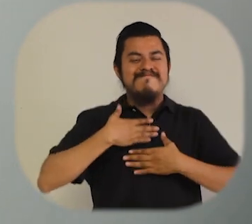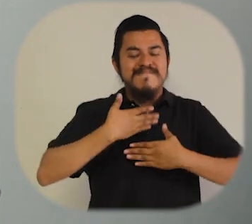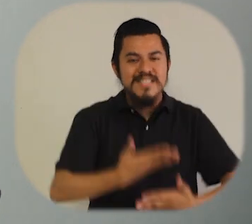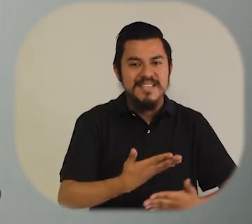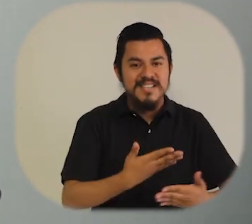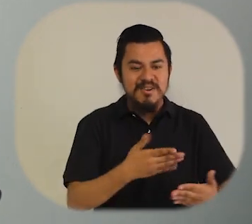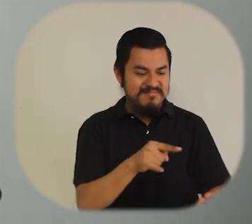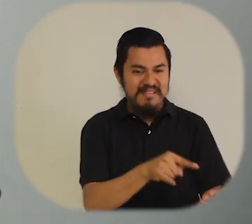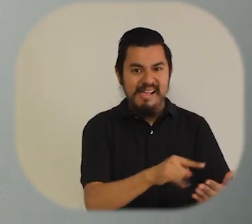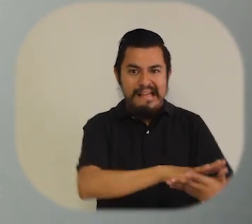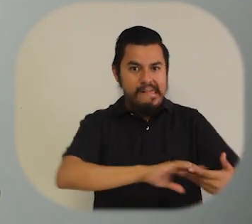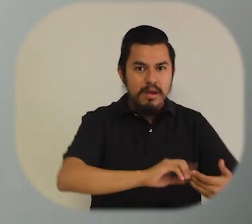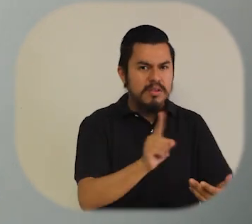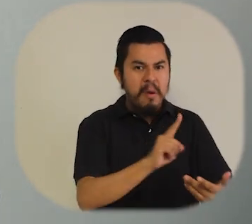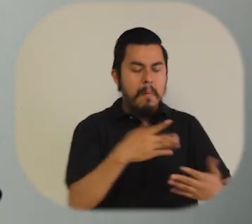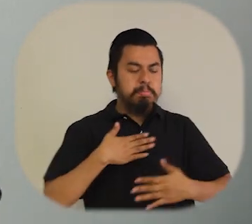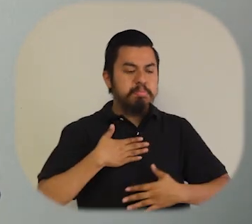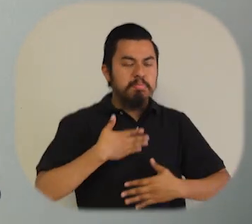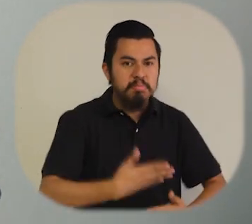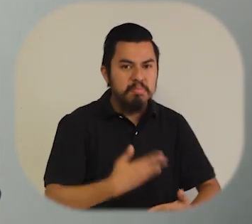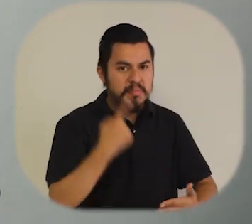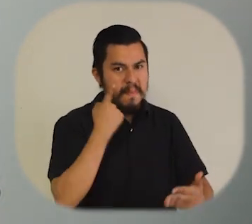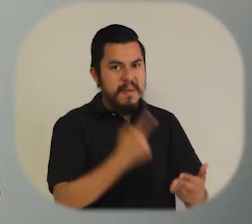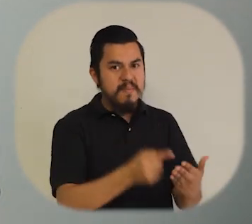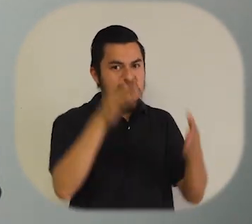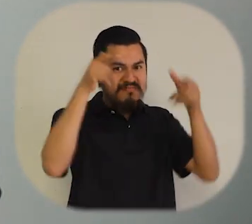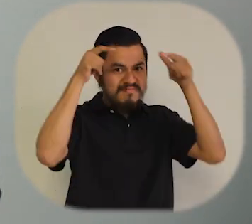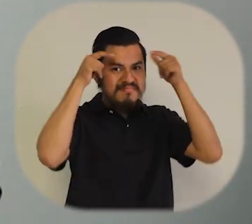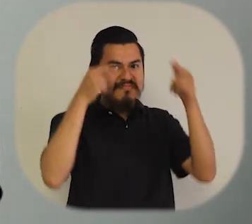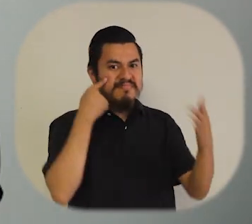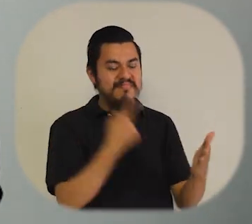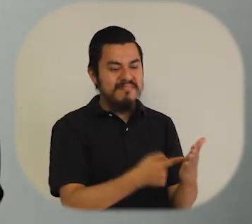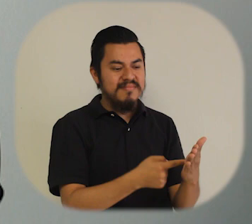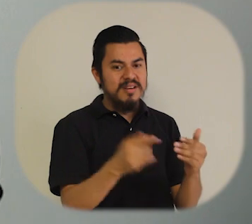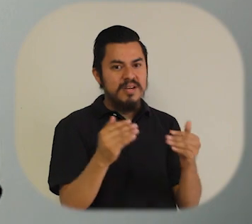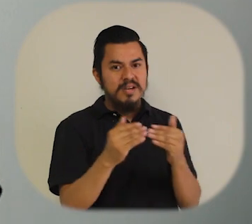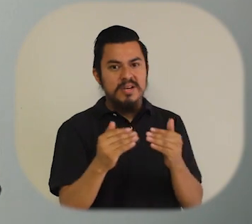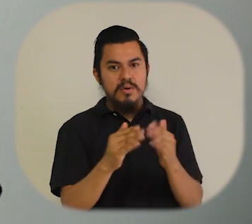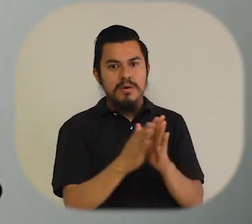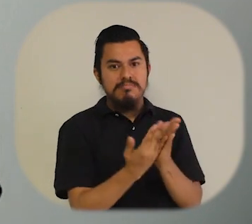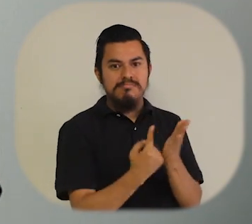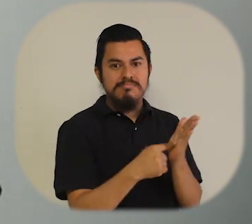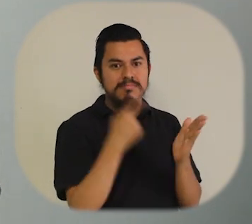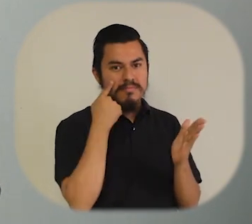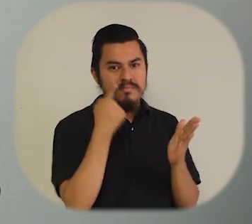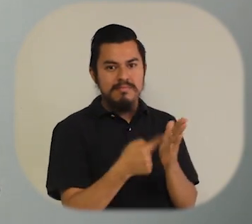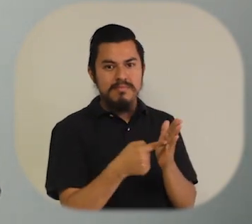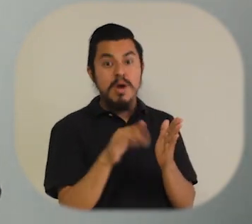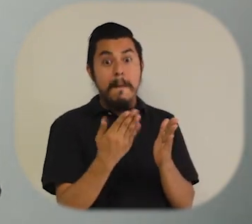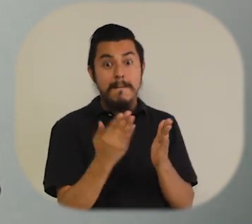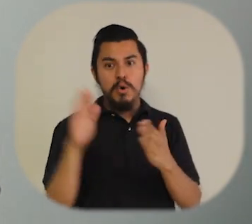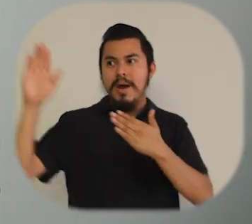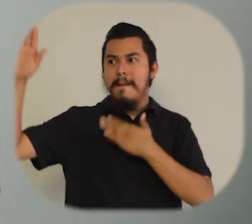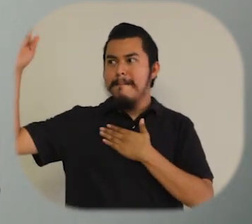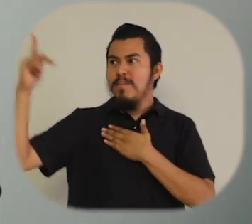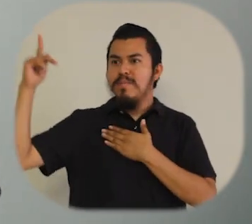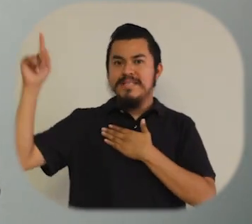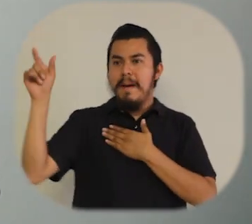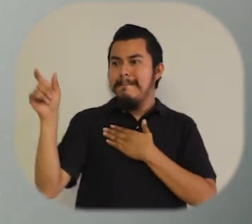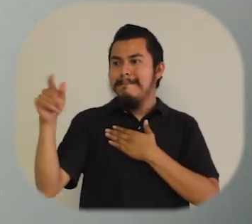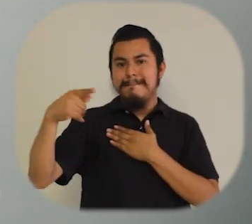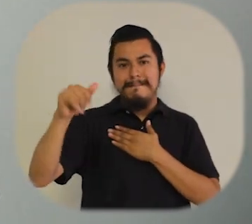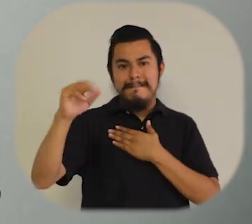echado fuera de él. Si vemos en la Biblia, nosotros vemos que por la promesa, por el pacto, es que los ha